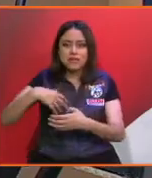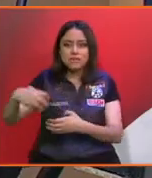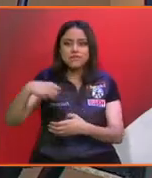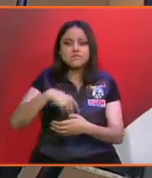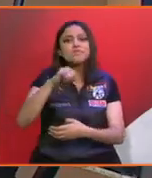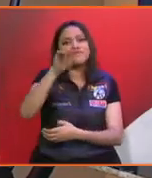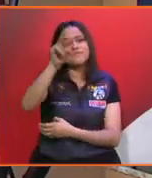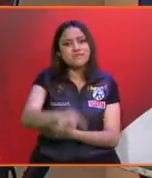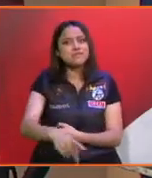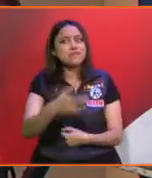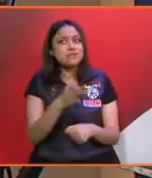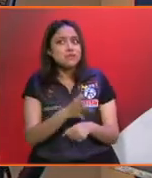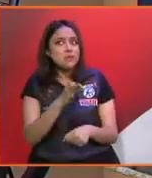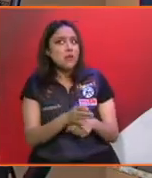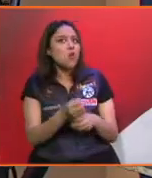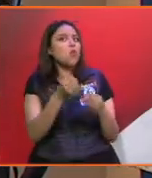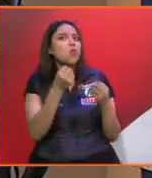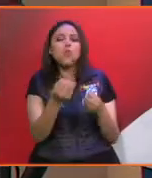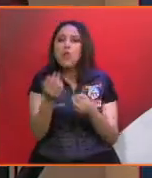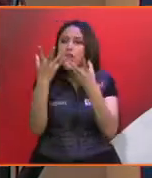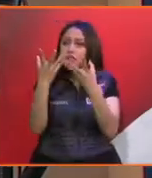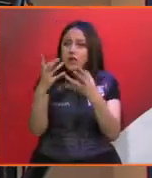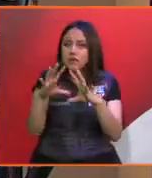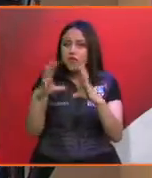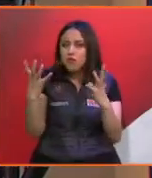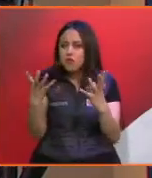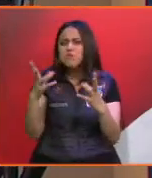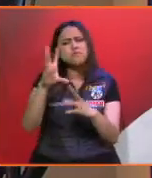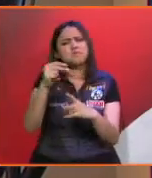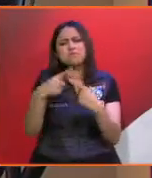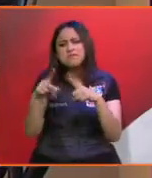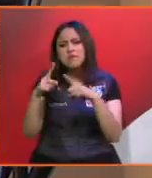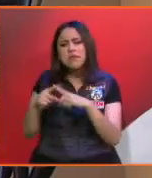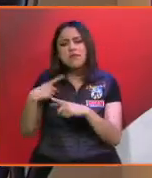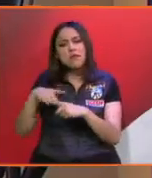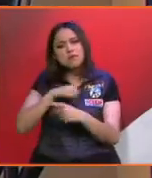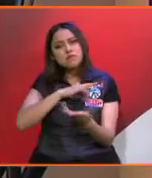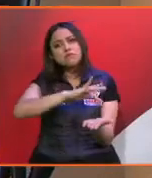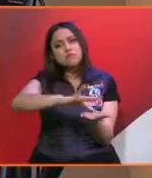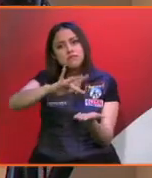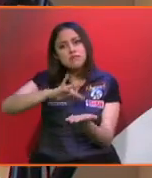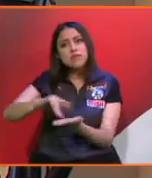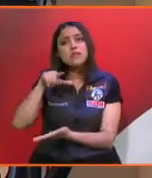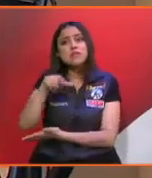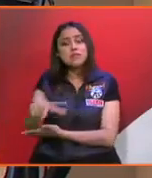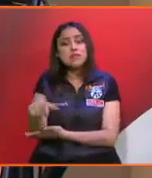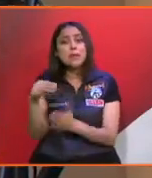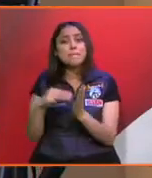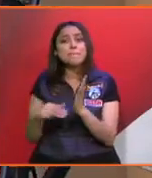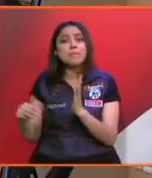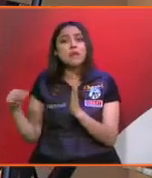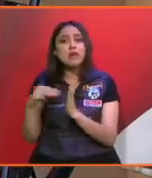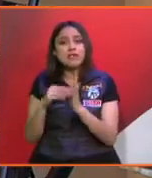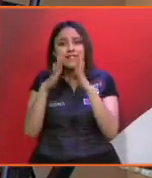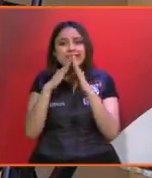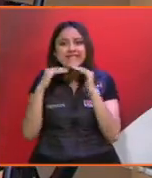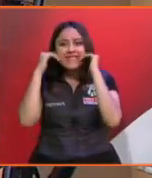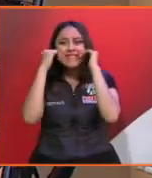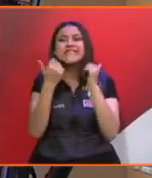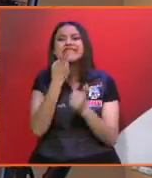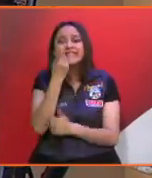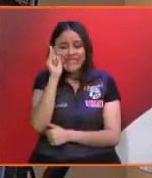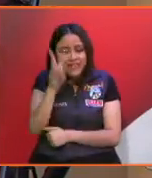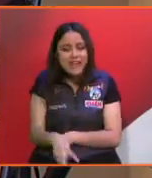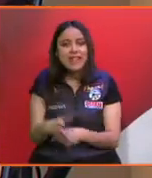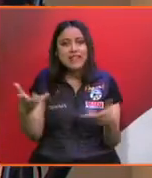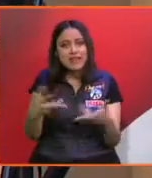mire, la verdad es que aquí no hay cantidades, no hay tamaños. El chiste es colaborar con estos 17 millones de sonrisas que queremos que este próximo 6 de enero se haga en realidad en México.